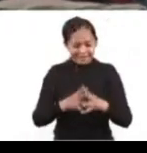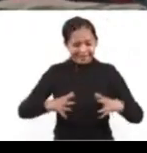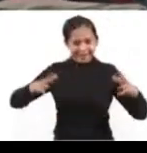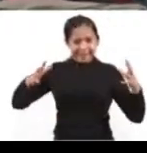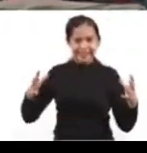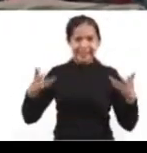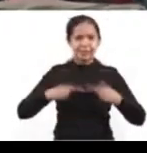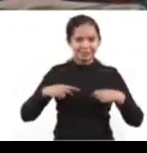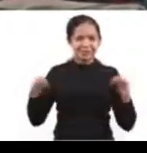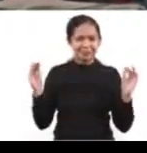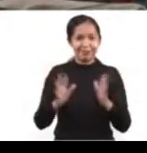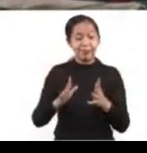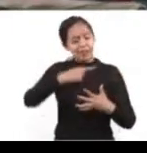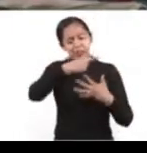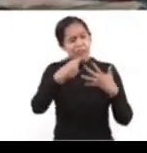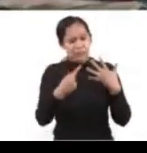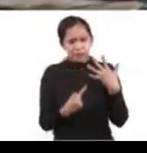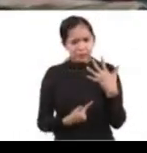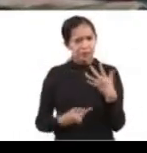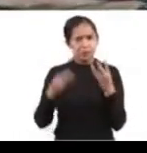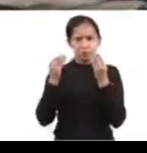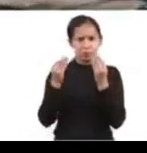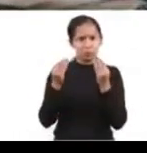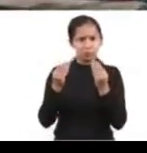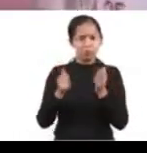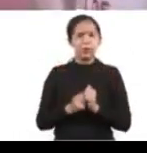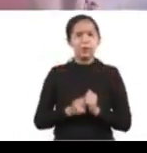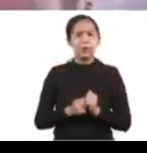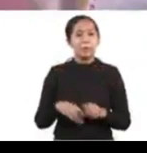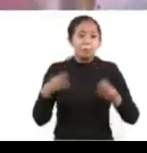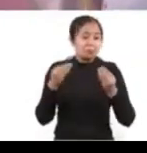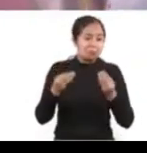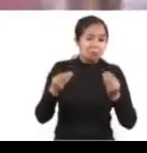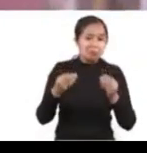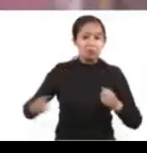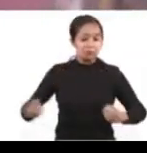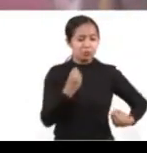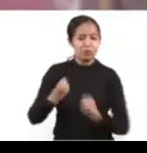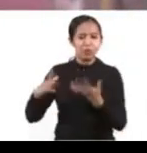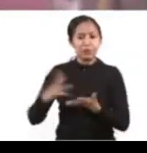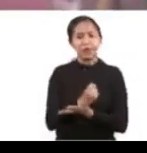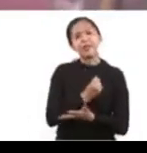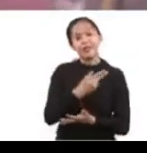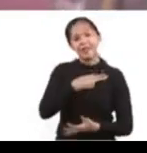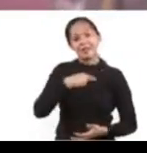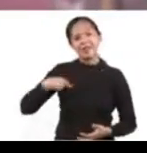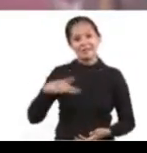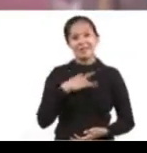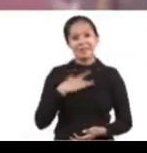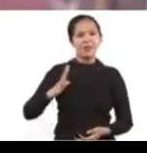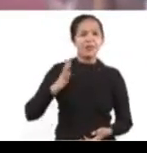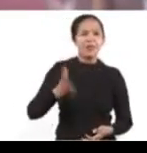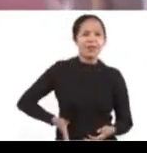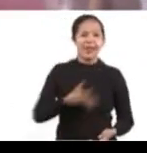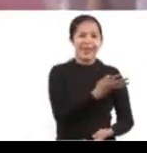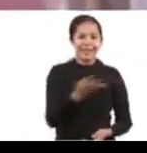A continuación, bueno, la lista es realmente grande, extensa. Tenemos muchos campeones mundiales que estamos orgullosos que estén aquí en esta